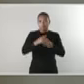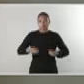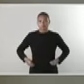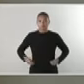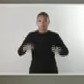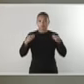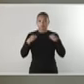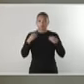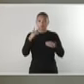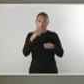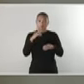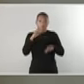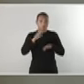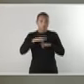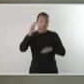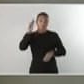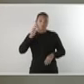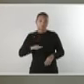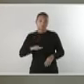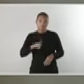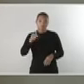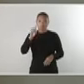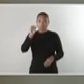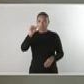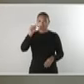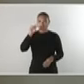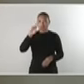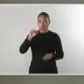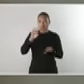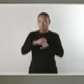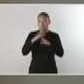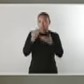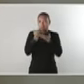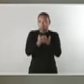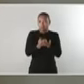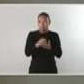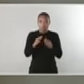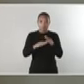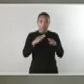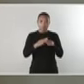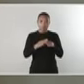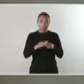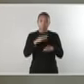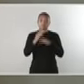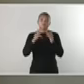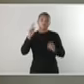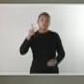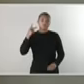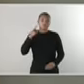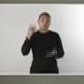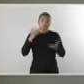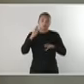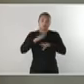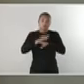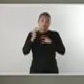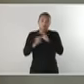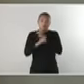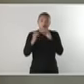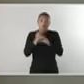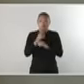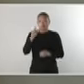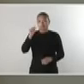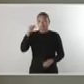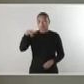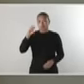uno de los peores desastres en materia económica los partidos han causado más daño que la misma